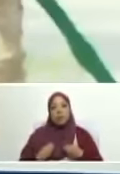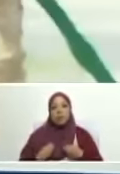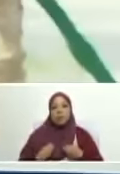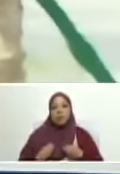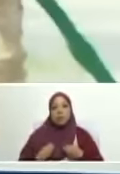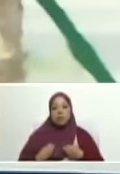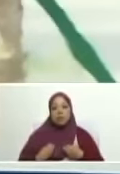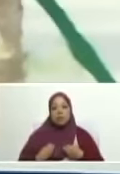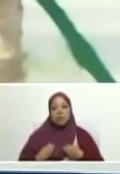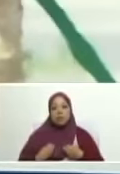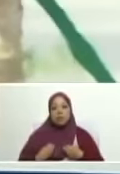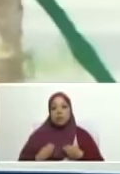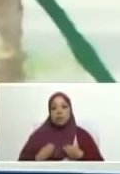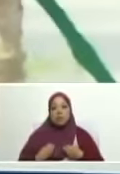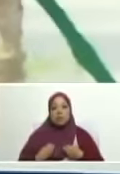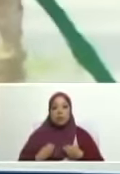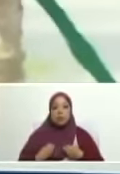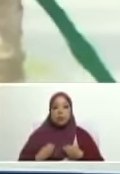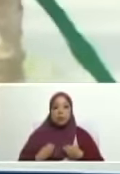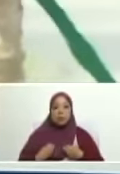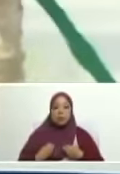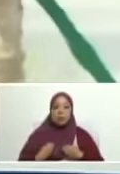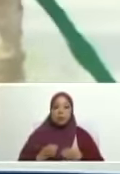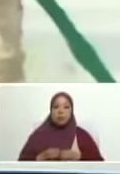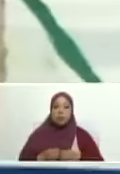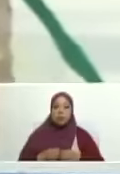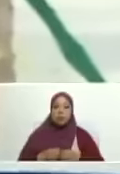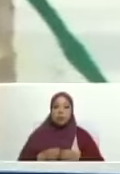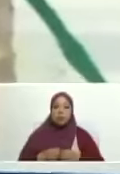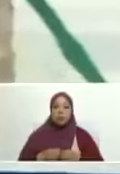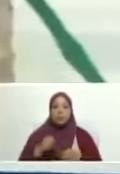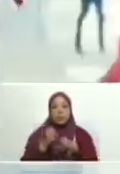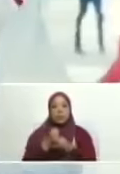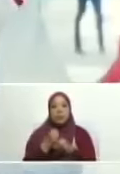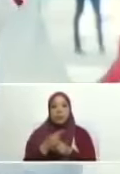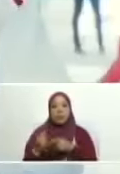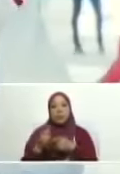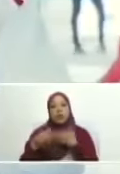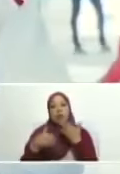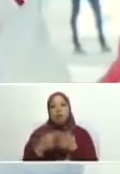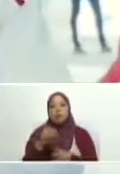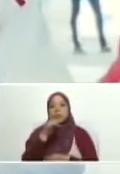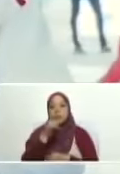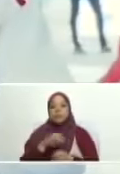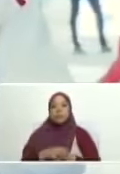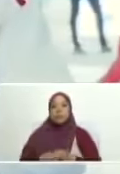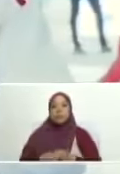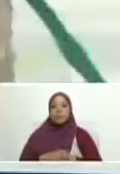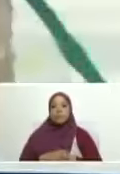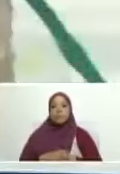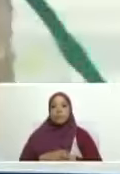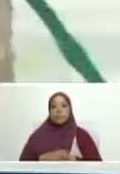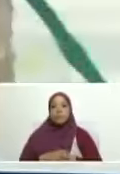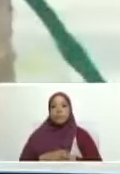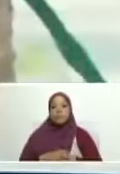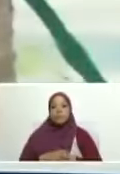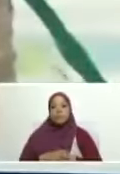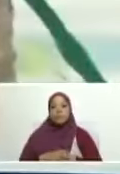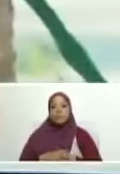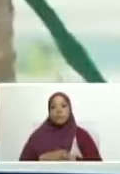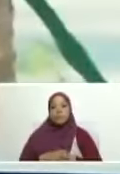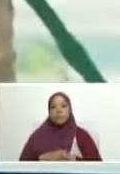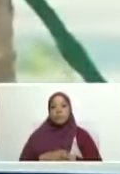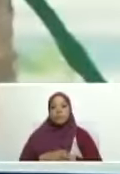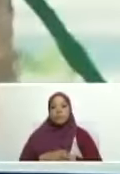Y eres un cadete. Y he estado vinculado en tu liderazgo popular a la Armada. Y por eso esta inspiración que se planificó